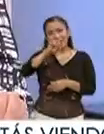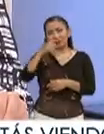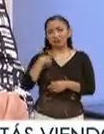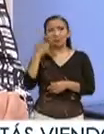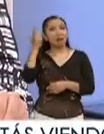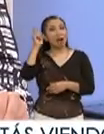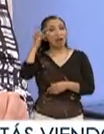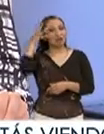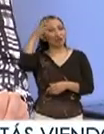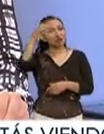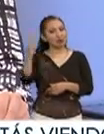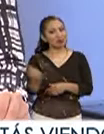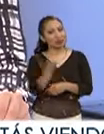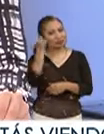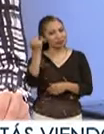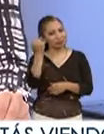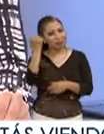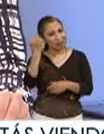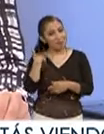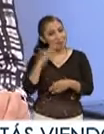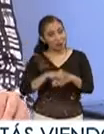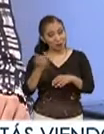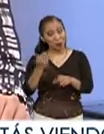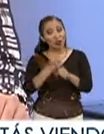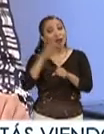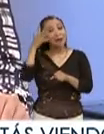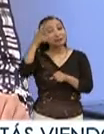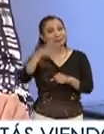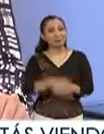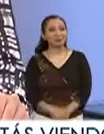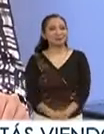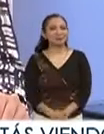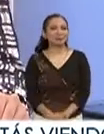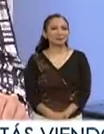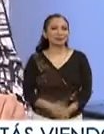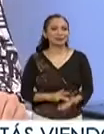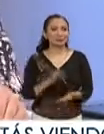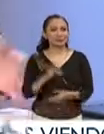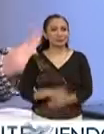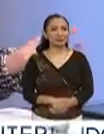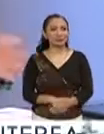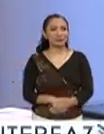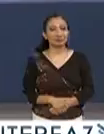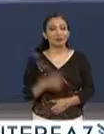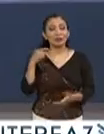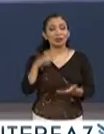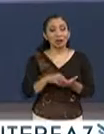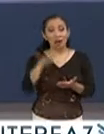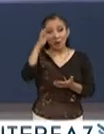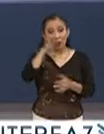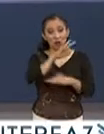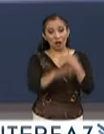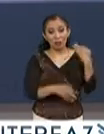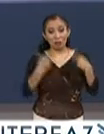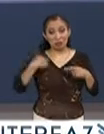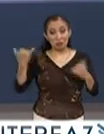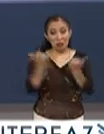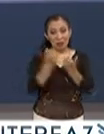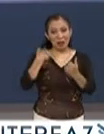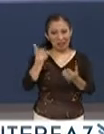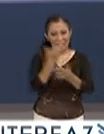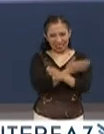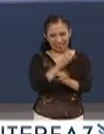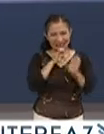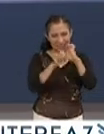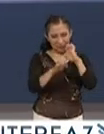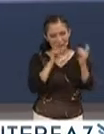deseamos mucho éxito para el futuro y que tengas muchas más oportunidades como estas. Pues creo que concuerdan todas las personas que hemos